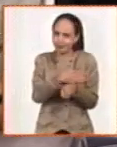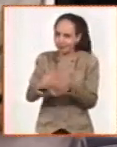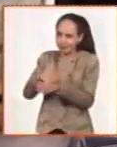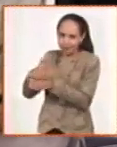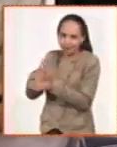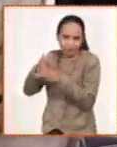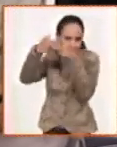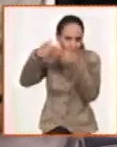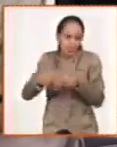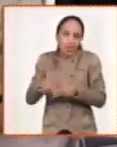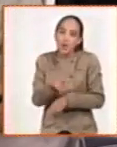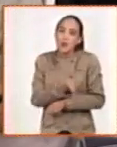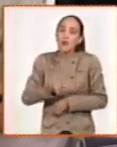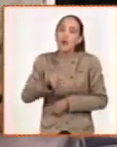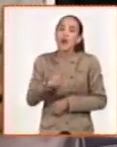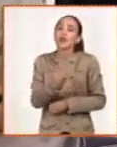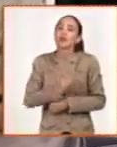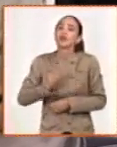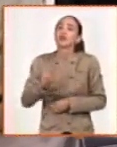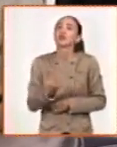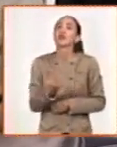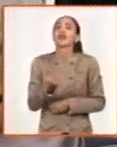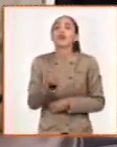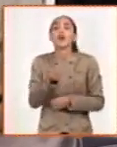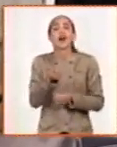adaptado también clásicos de la